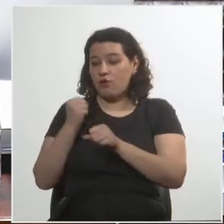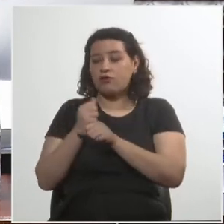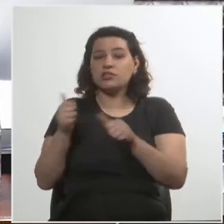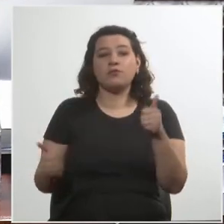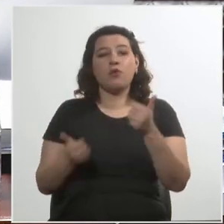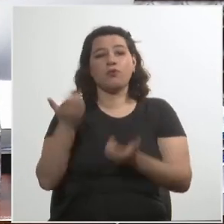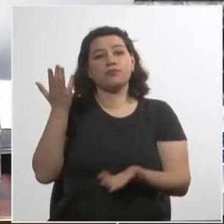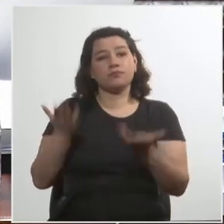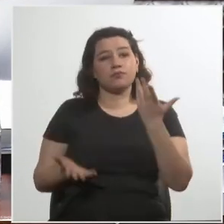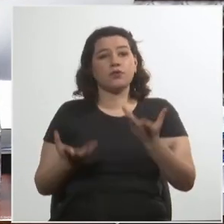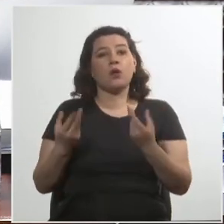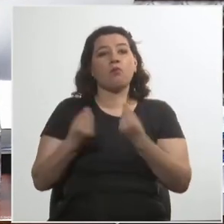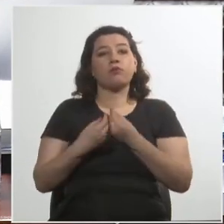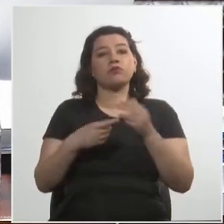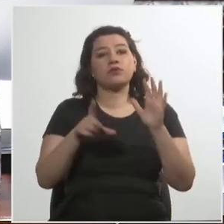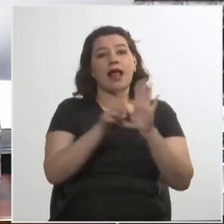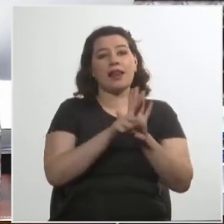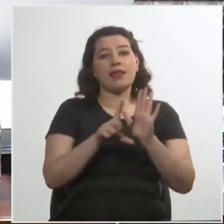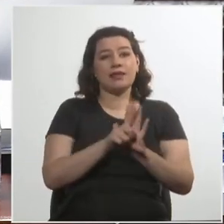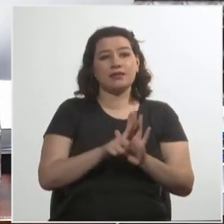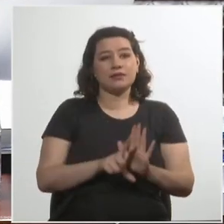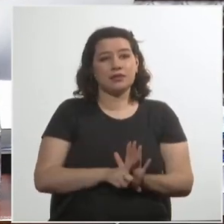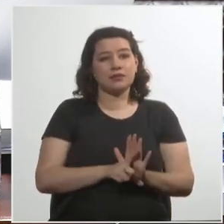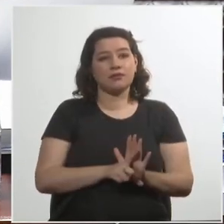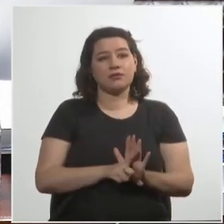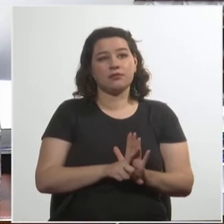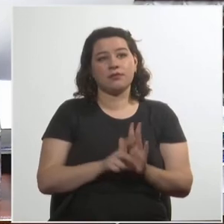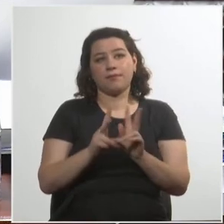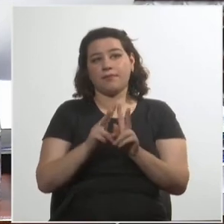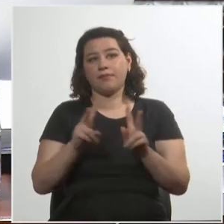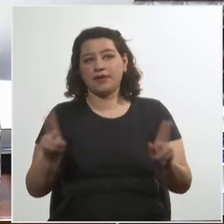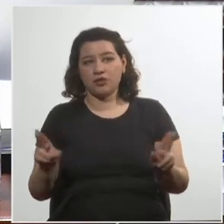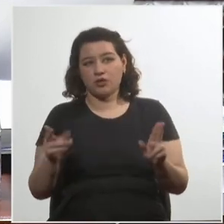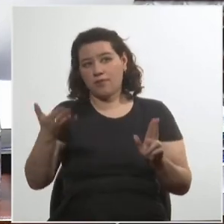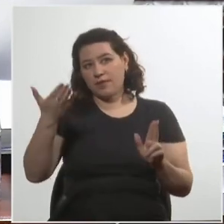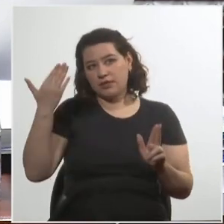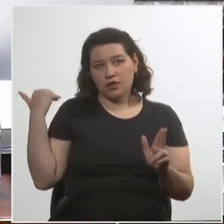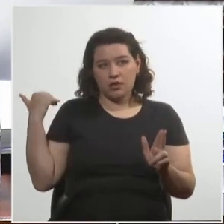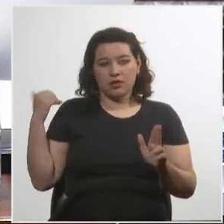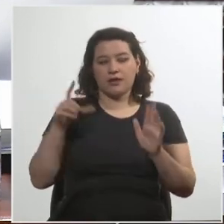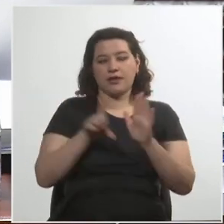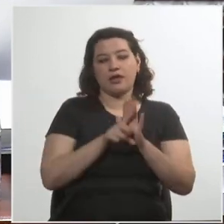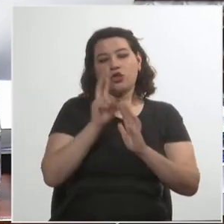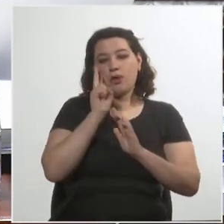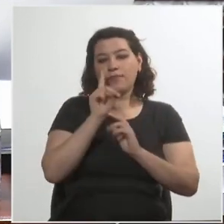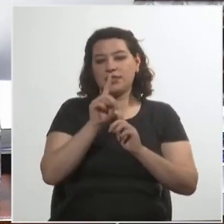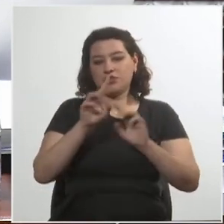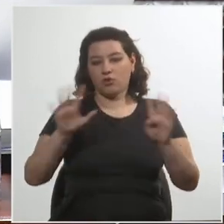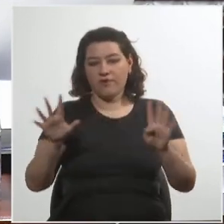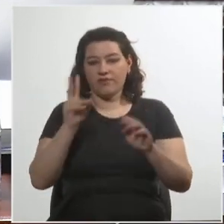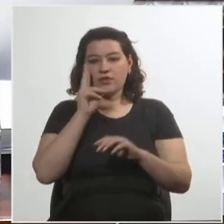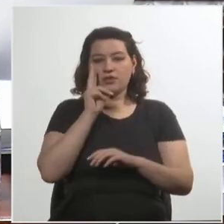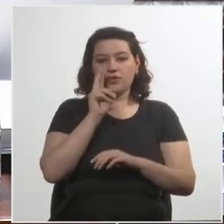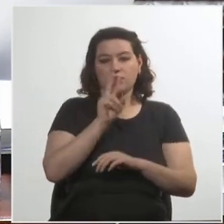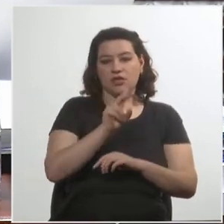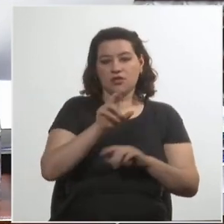hacerlo entre varios leyes dictadas Durante los periodos pasados leyes de 2019